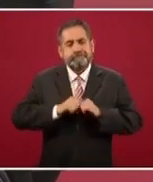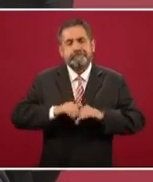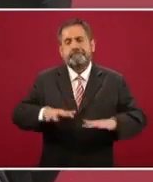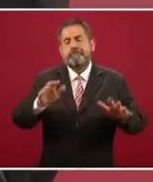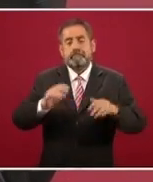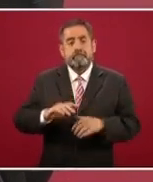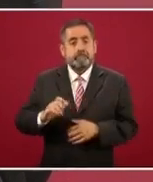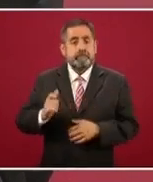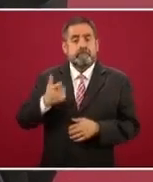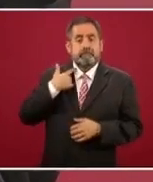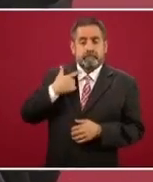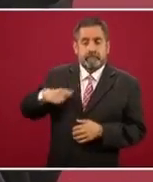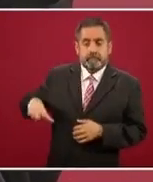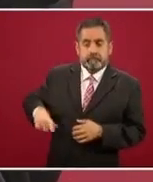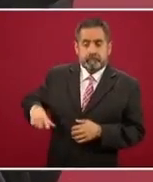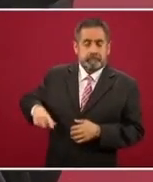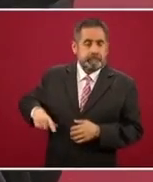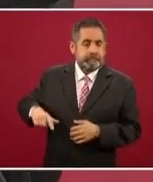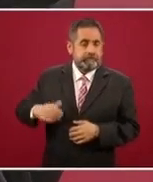el gobierno.